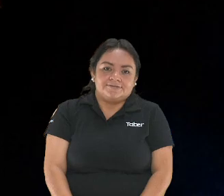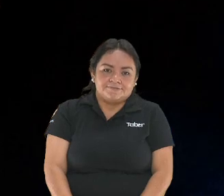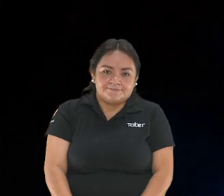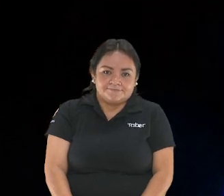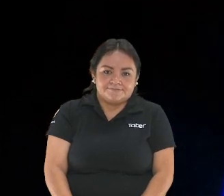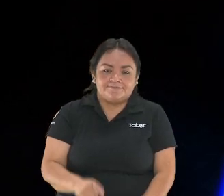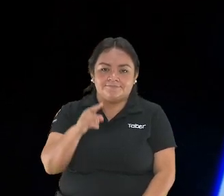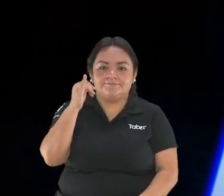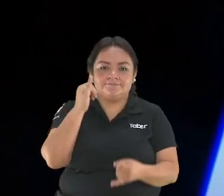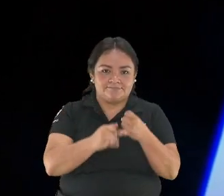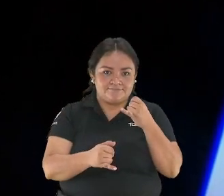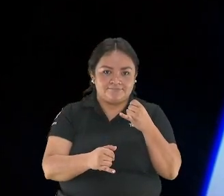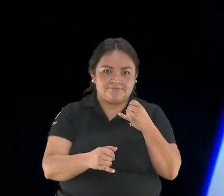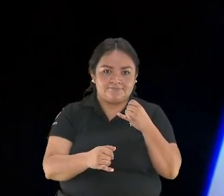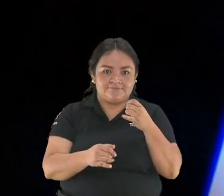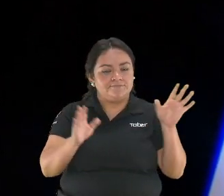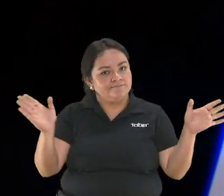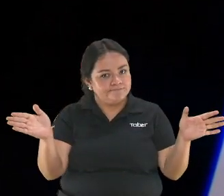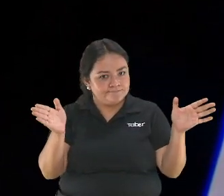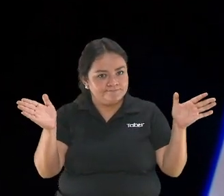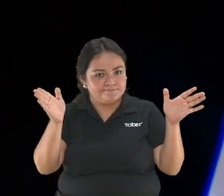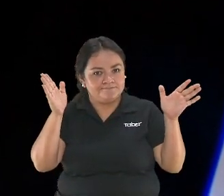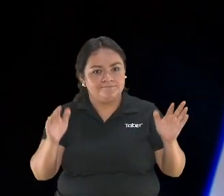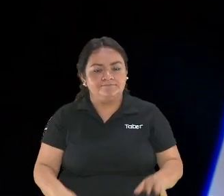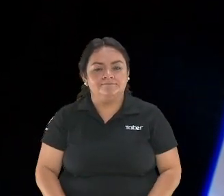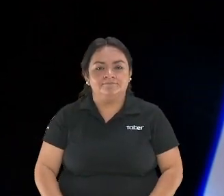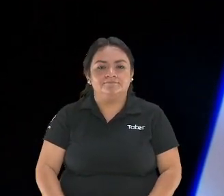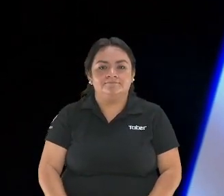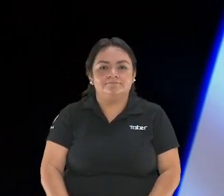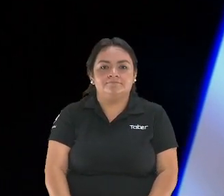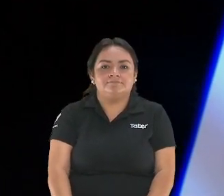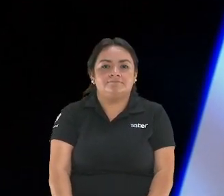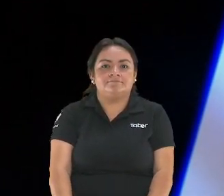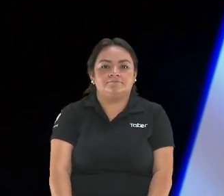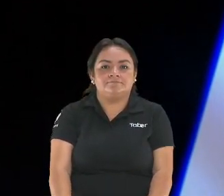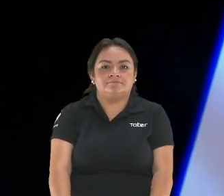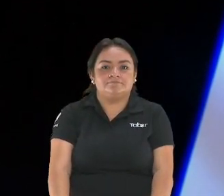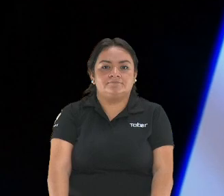termine y sigue adelante y para terminar